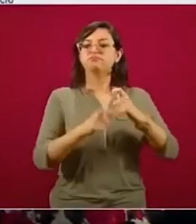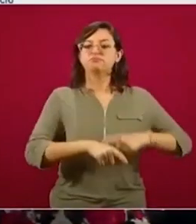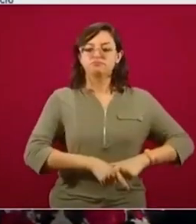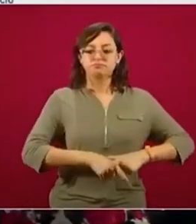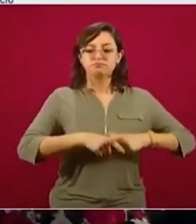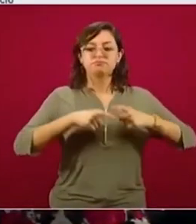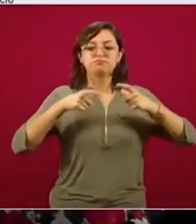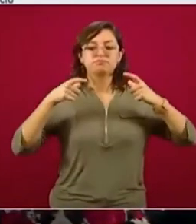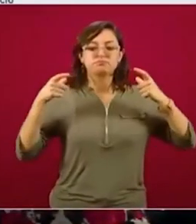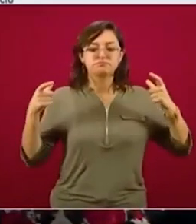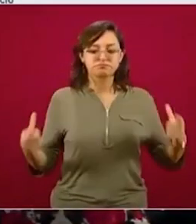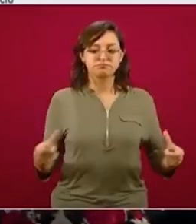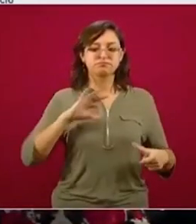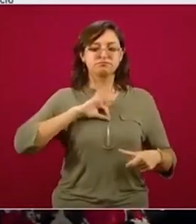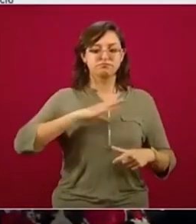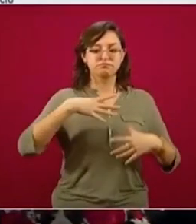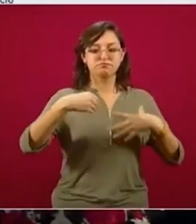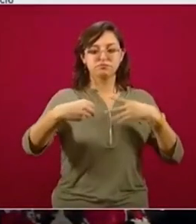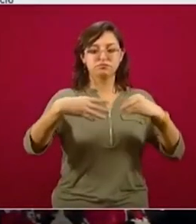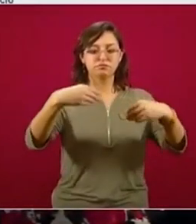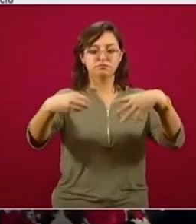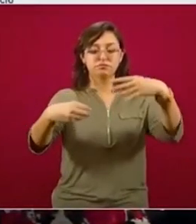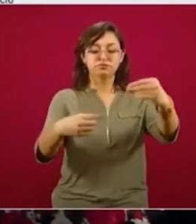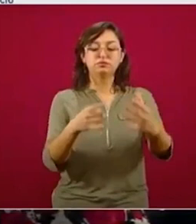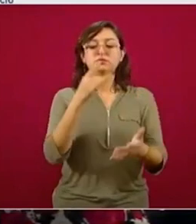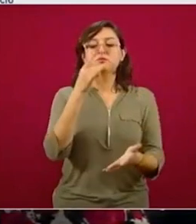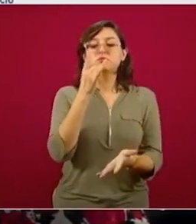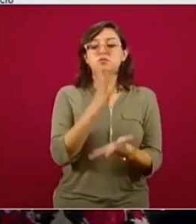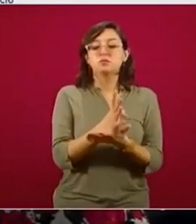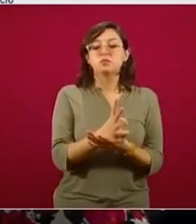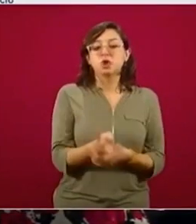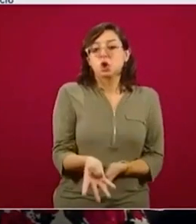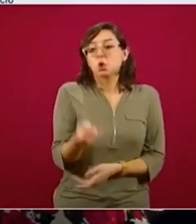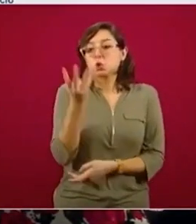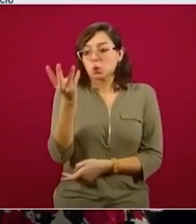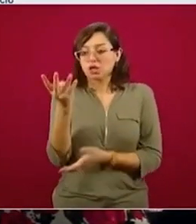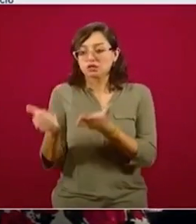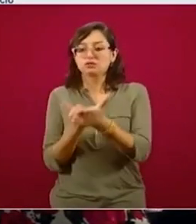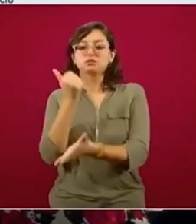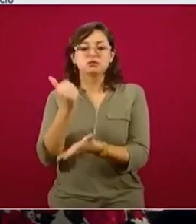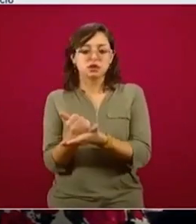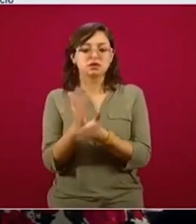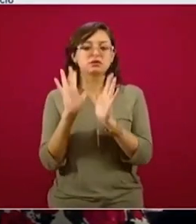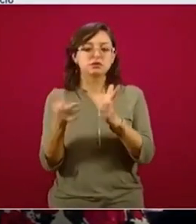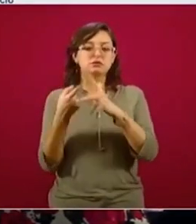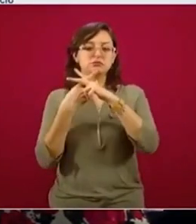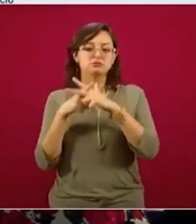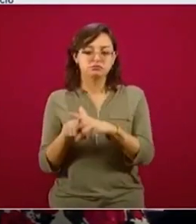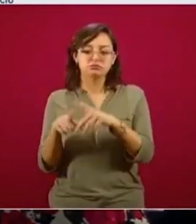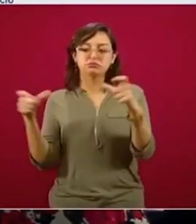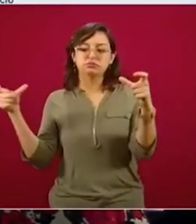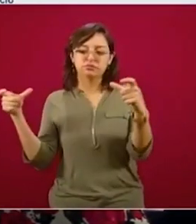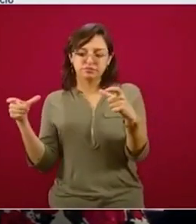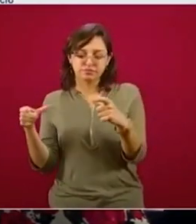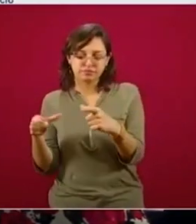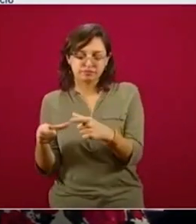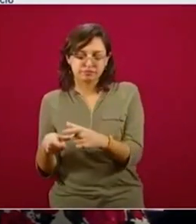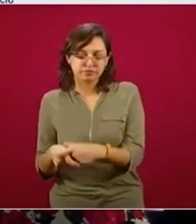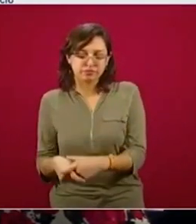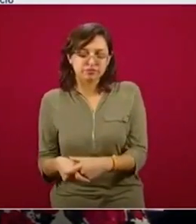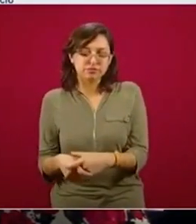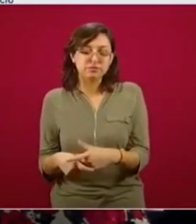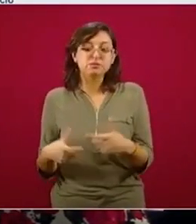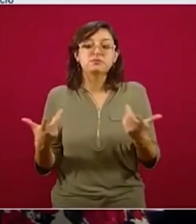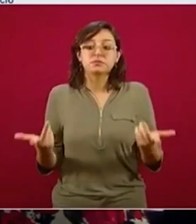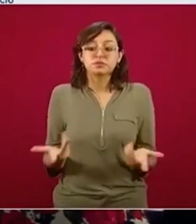pocas concretamente de cuatro ciudades ha empezado a disminuir entonces el número total de casos nuevos